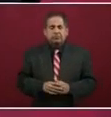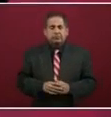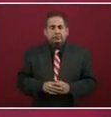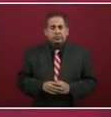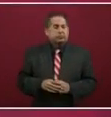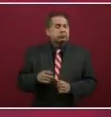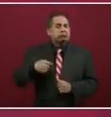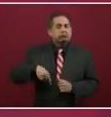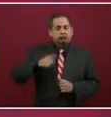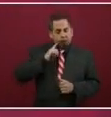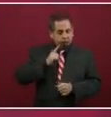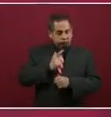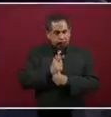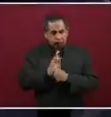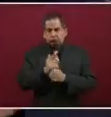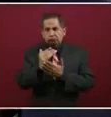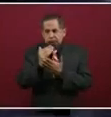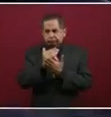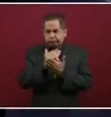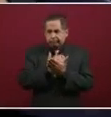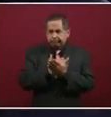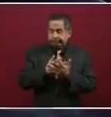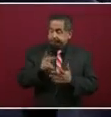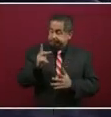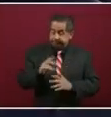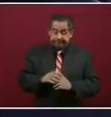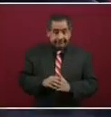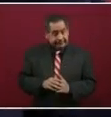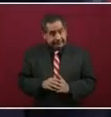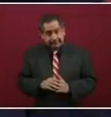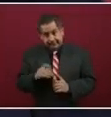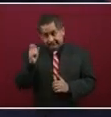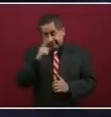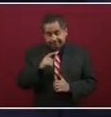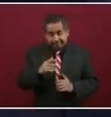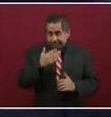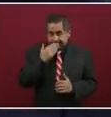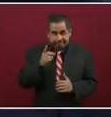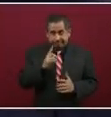los hemos disminuido, pero no